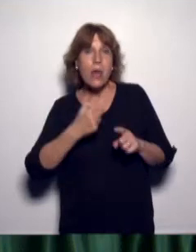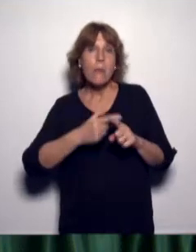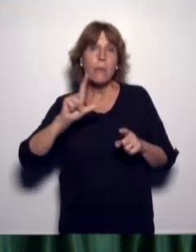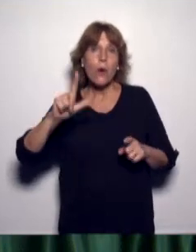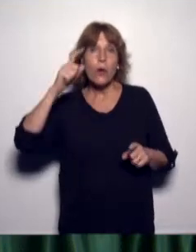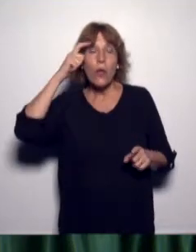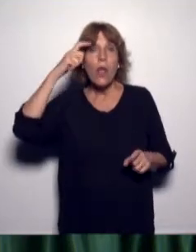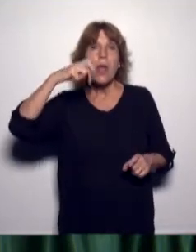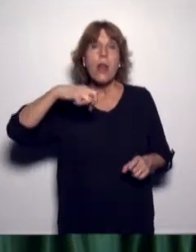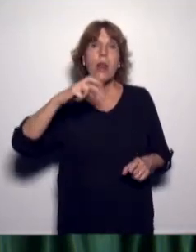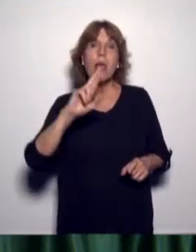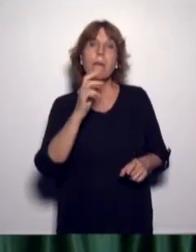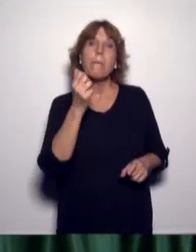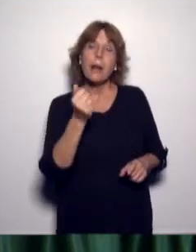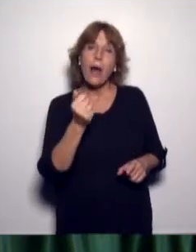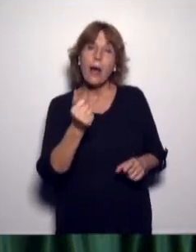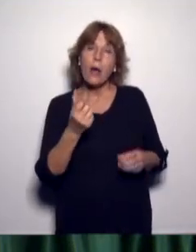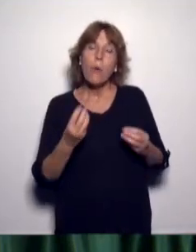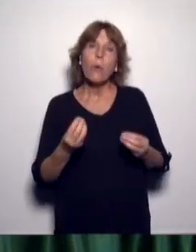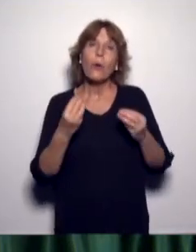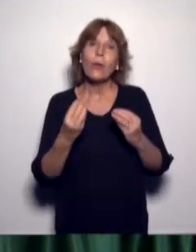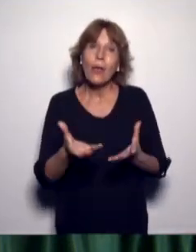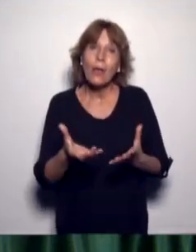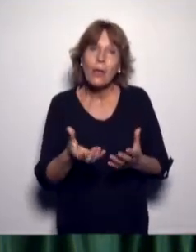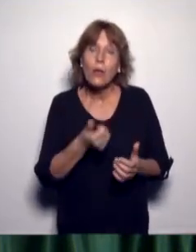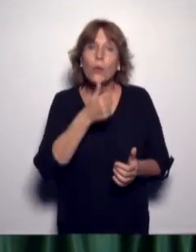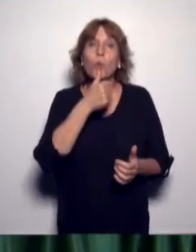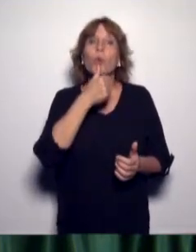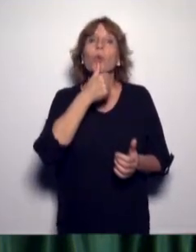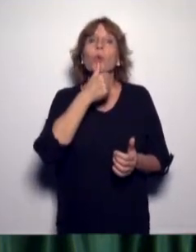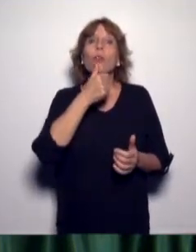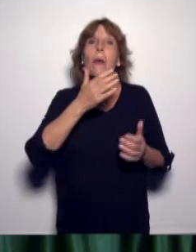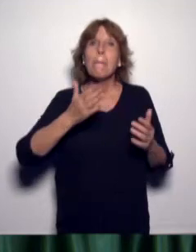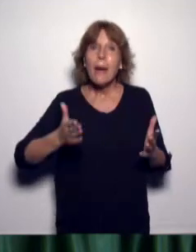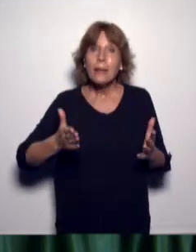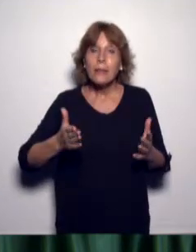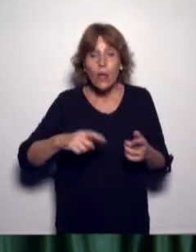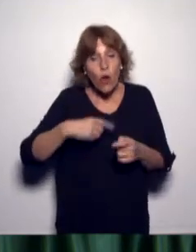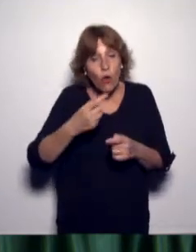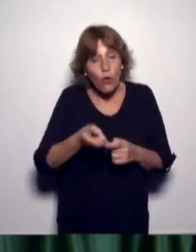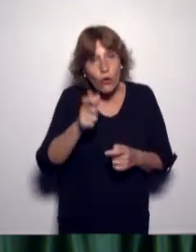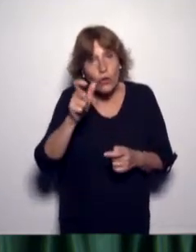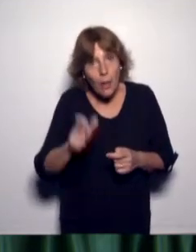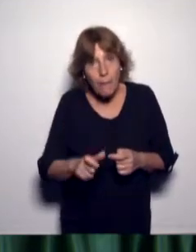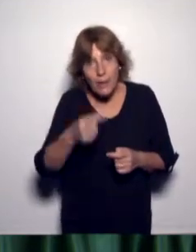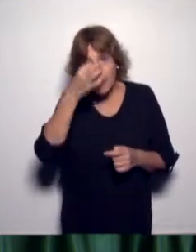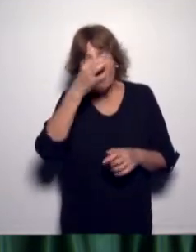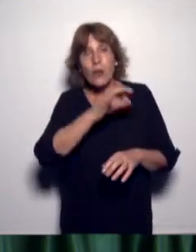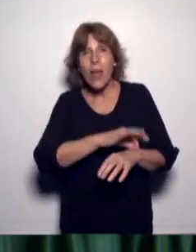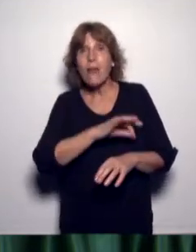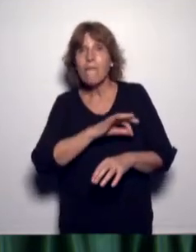matear con un enfermo de lepra que él iba a visitar